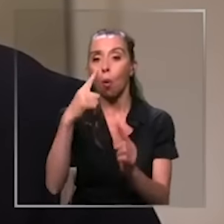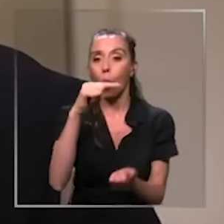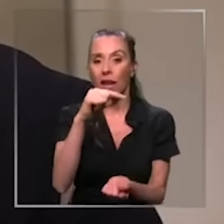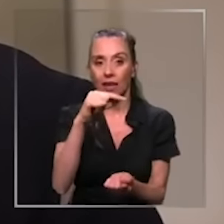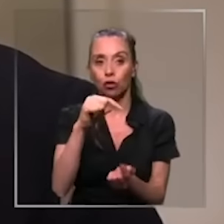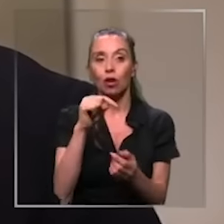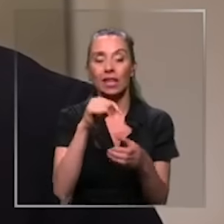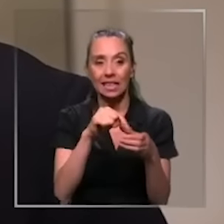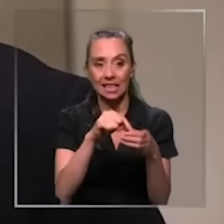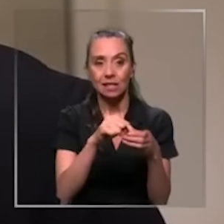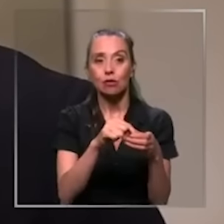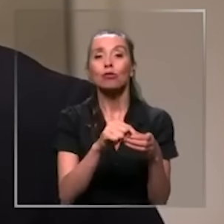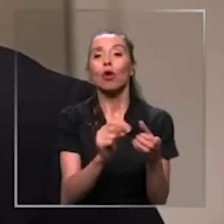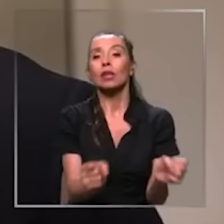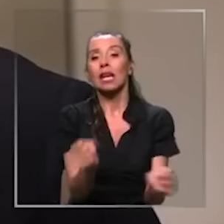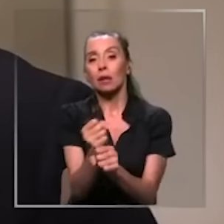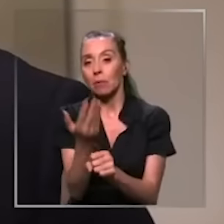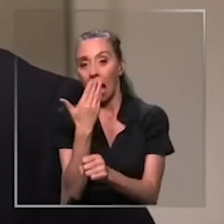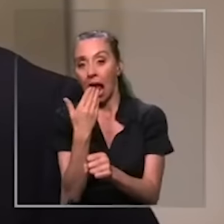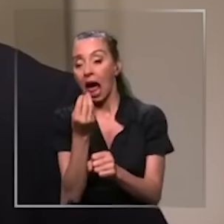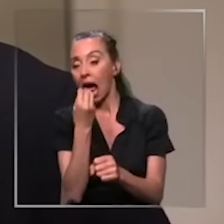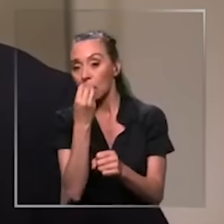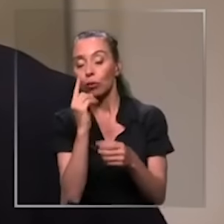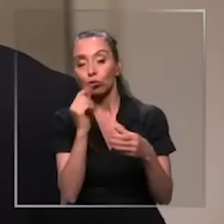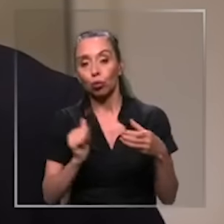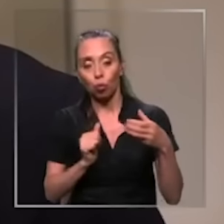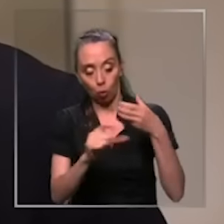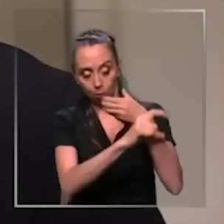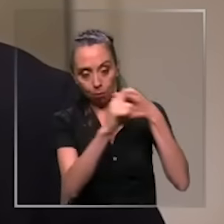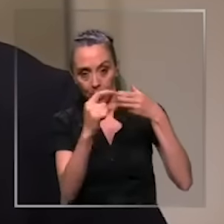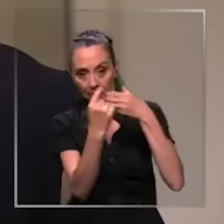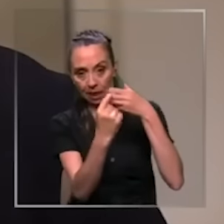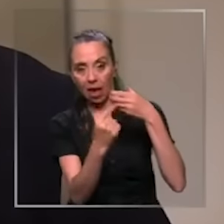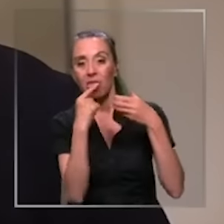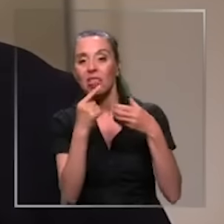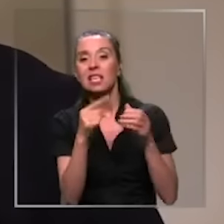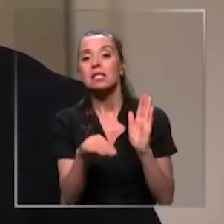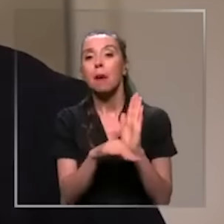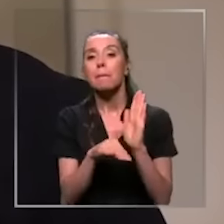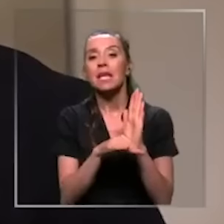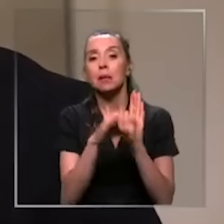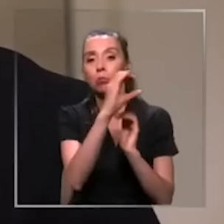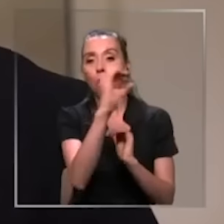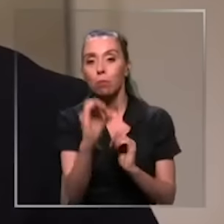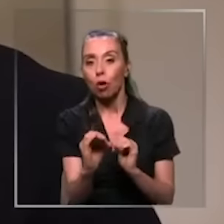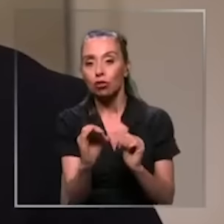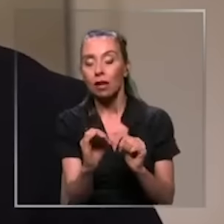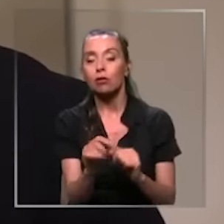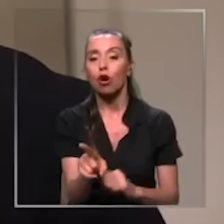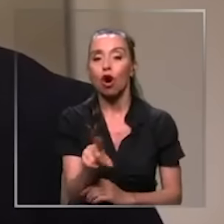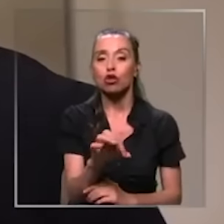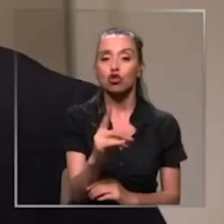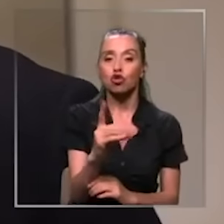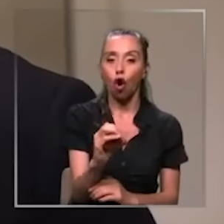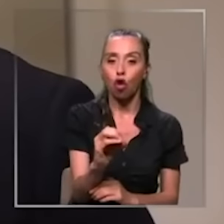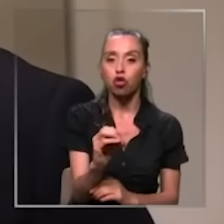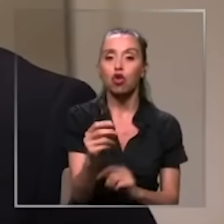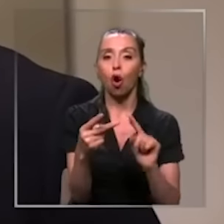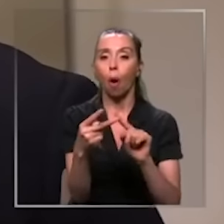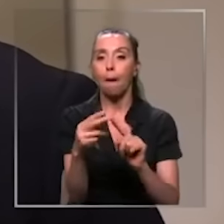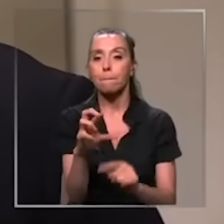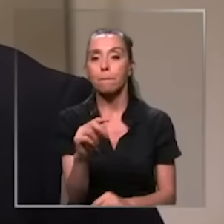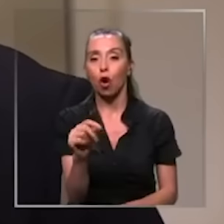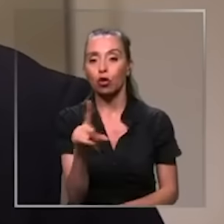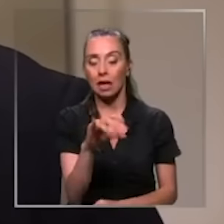alimentos, suplementos alimentarios cumplen con la rotulación del contenido mínimo de sodio y potasio en esta formulación,